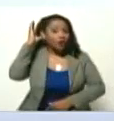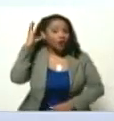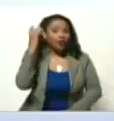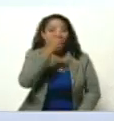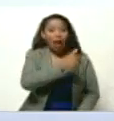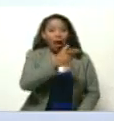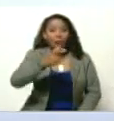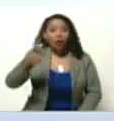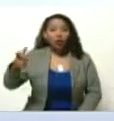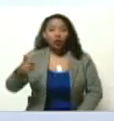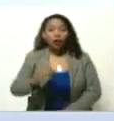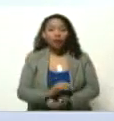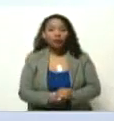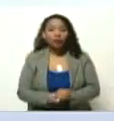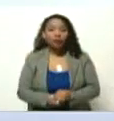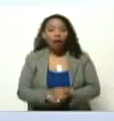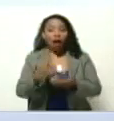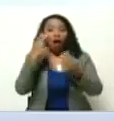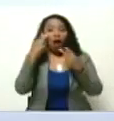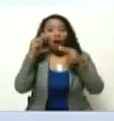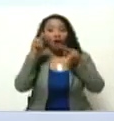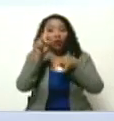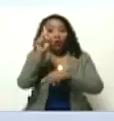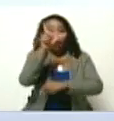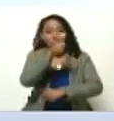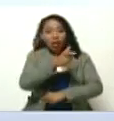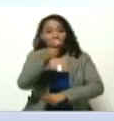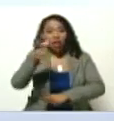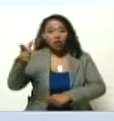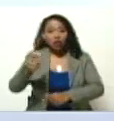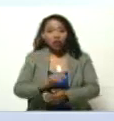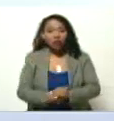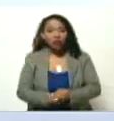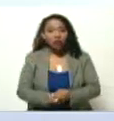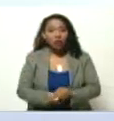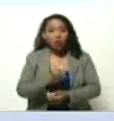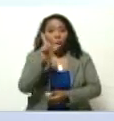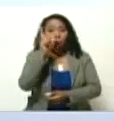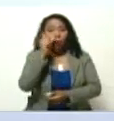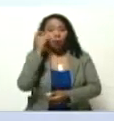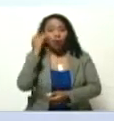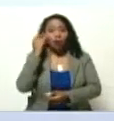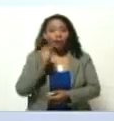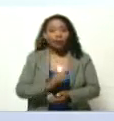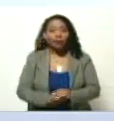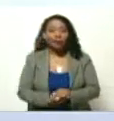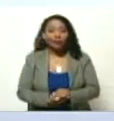gente. Ver a una persona, a un hombre, una mujer